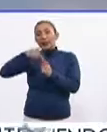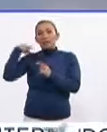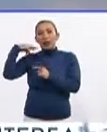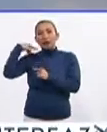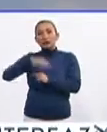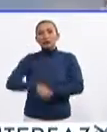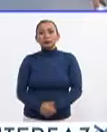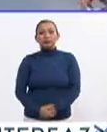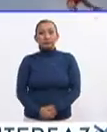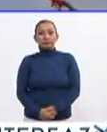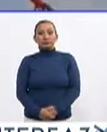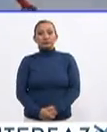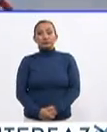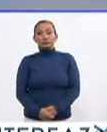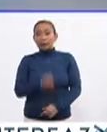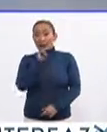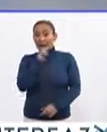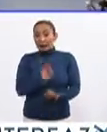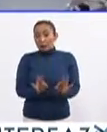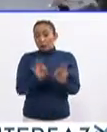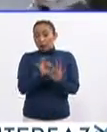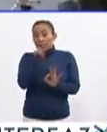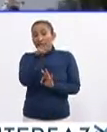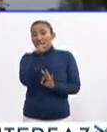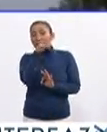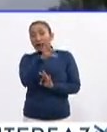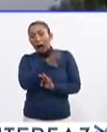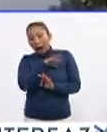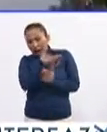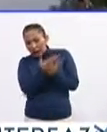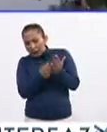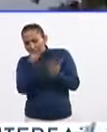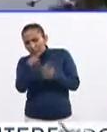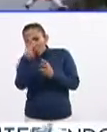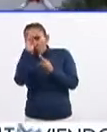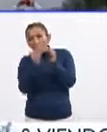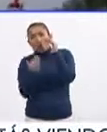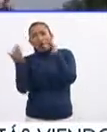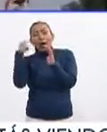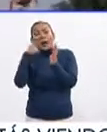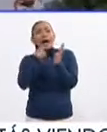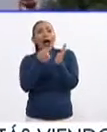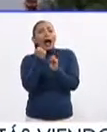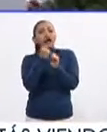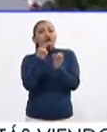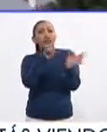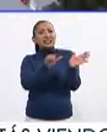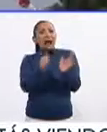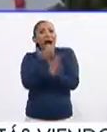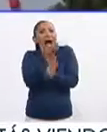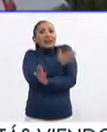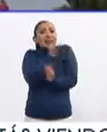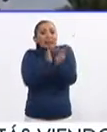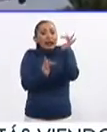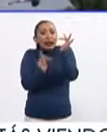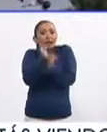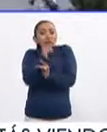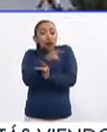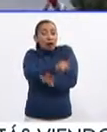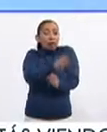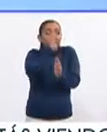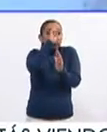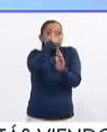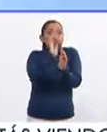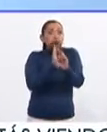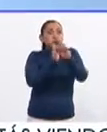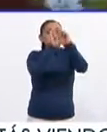Veracruz. Cabe mencionar que se tiene registro de la existencia de este ritual desde el año 600 a.C. Son ceremonias